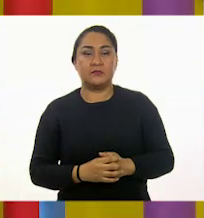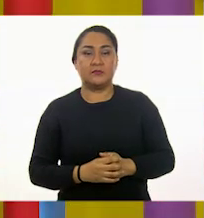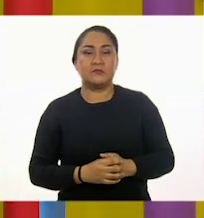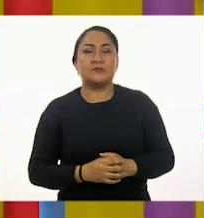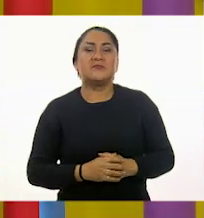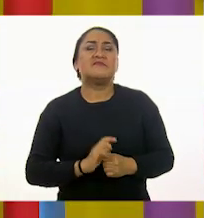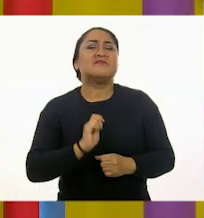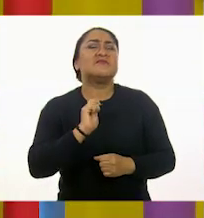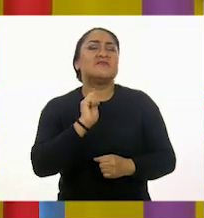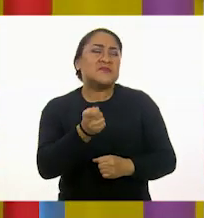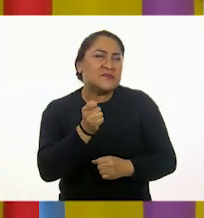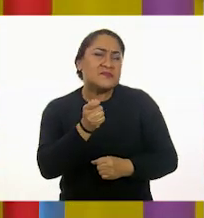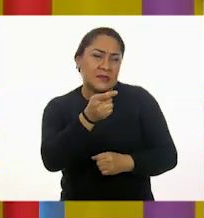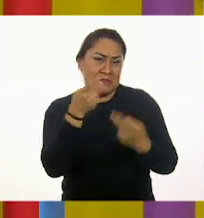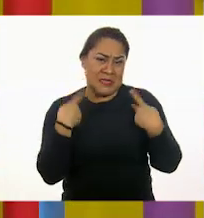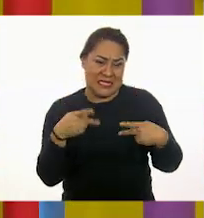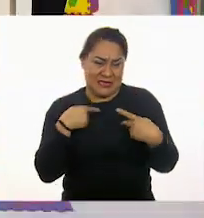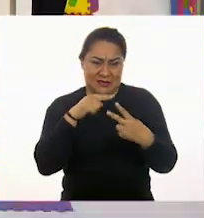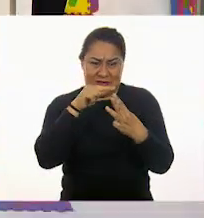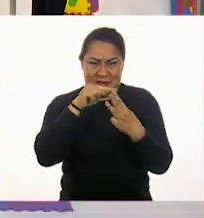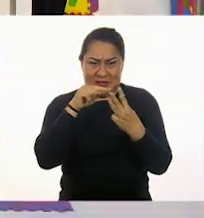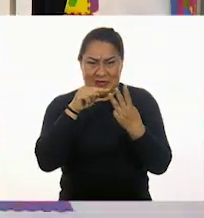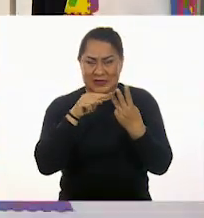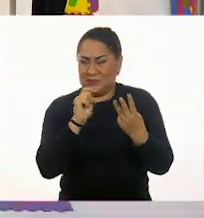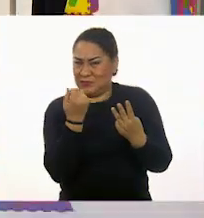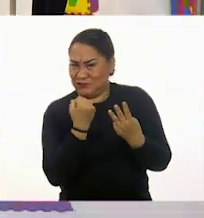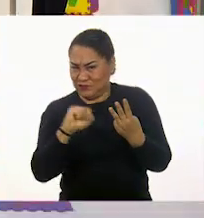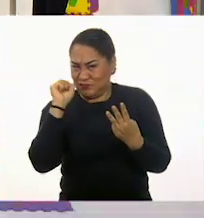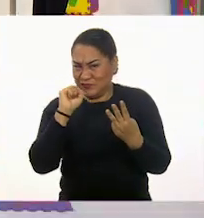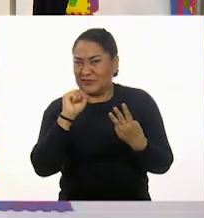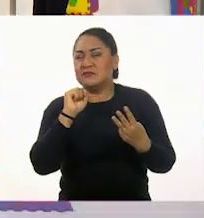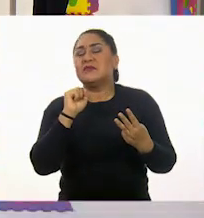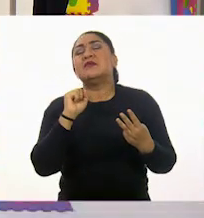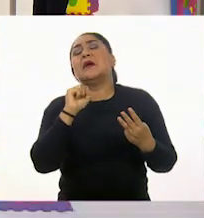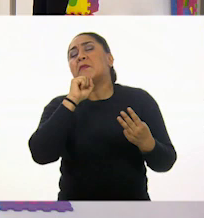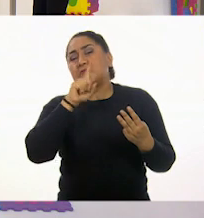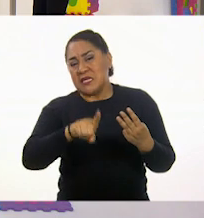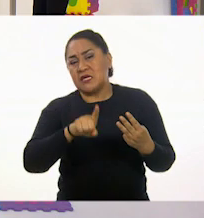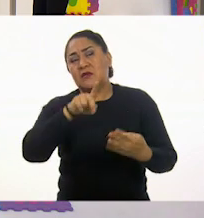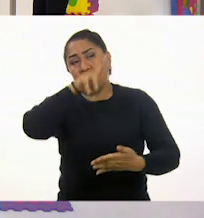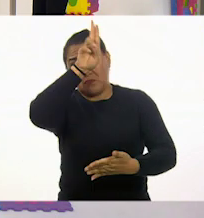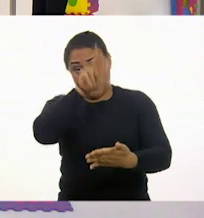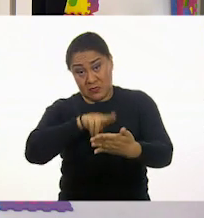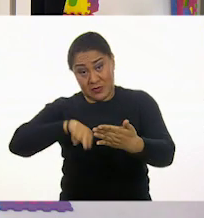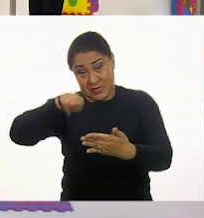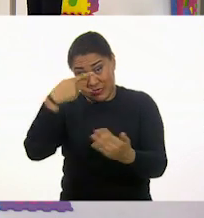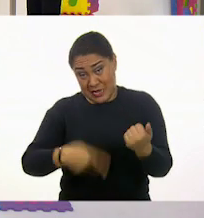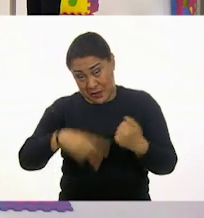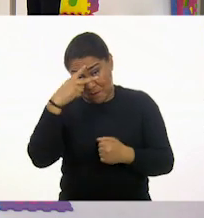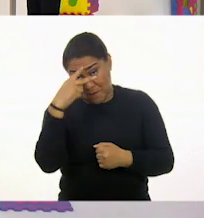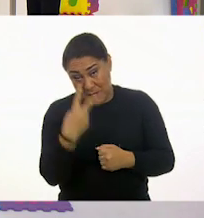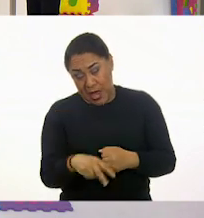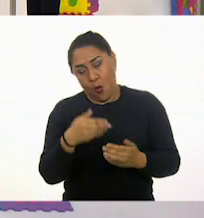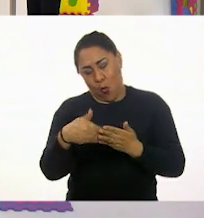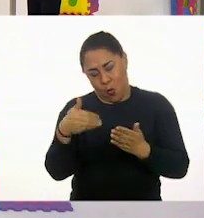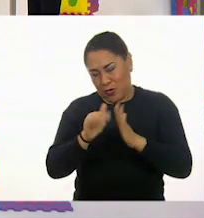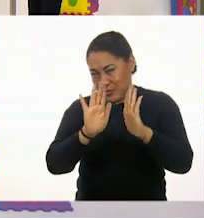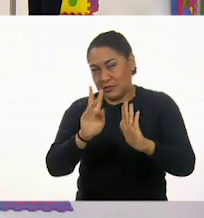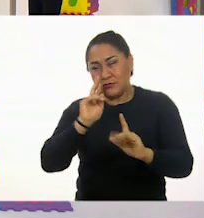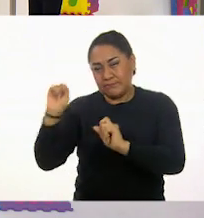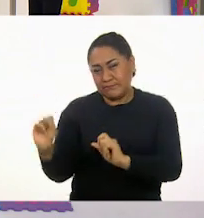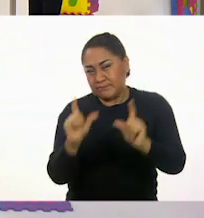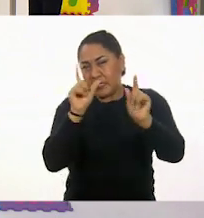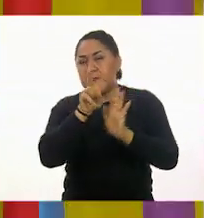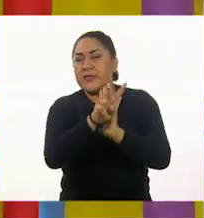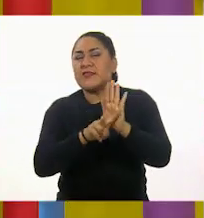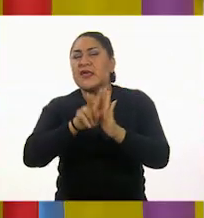un poco sobre estos autores y también sobre el muralismo en México, vamos a observar el video Pintando